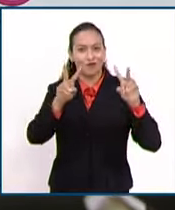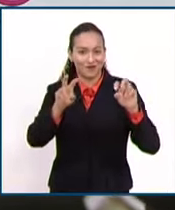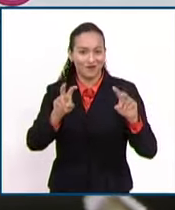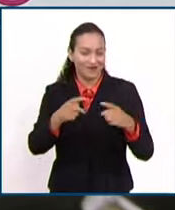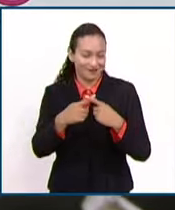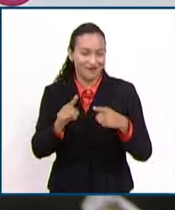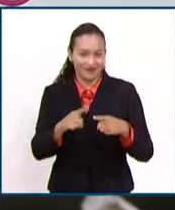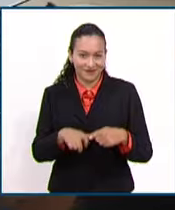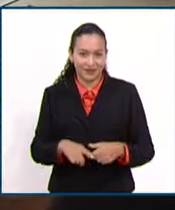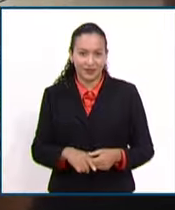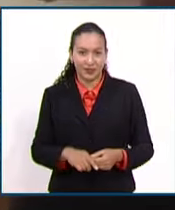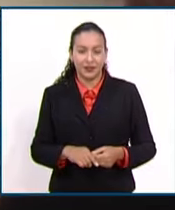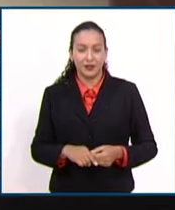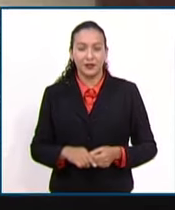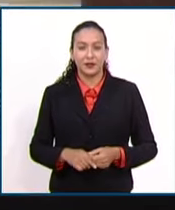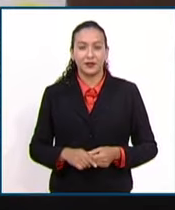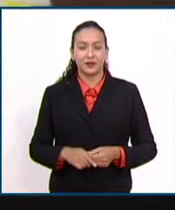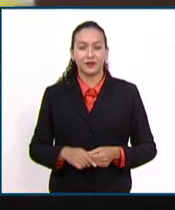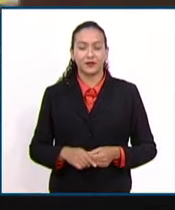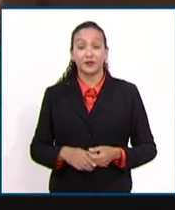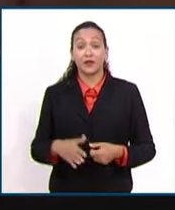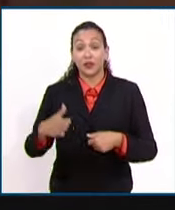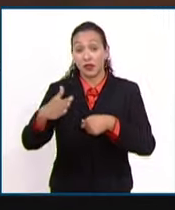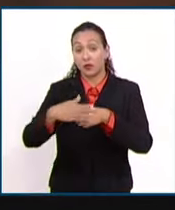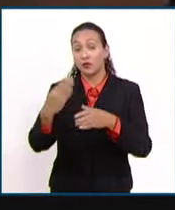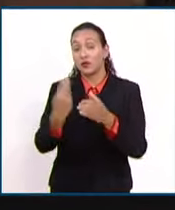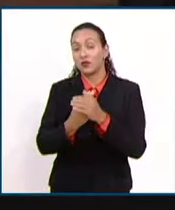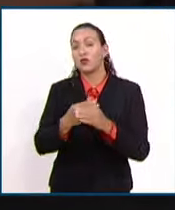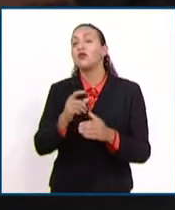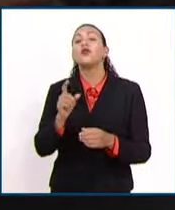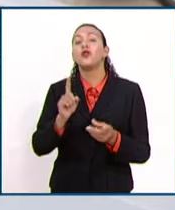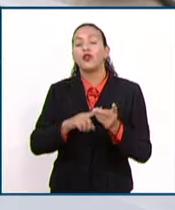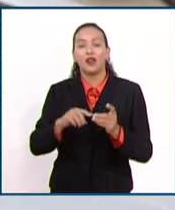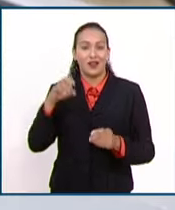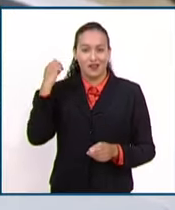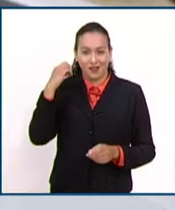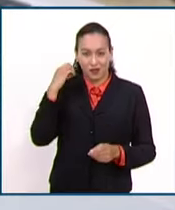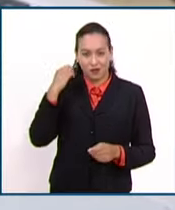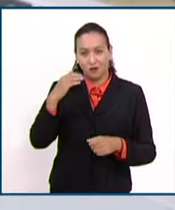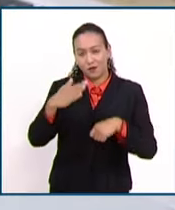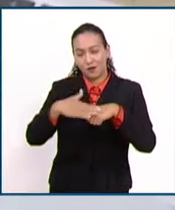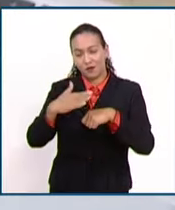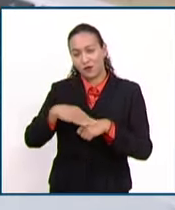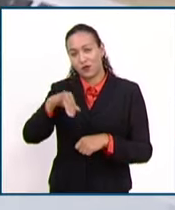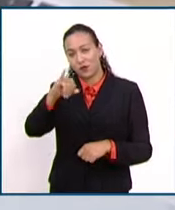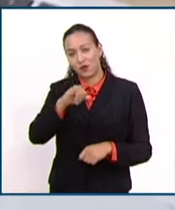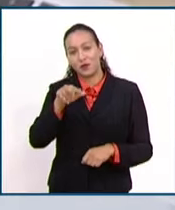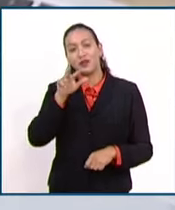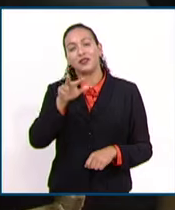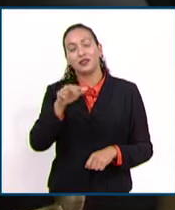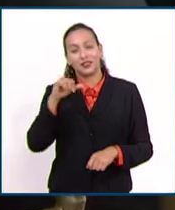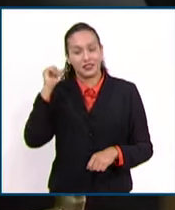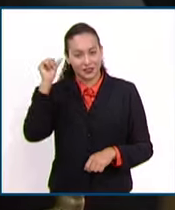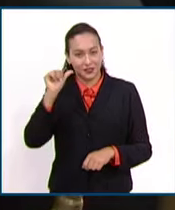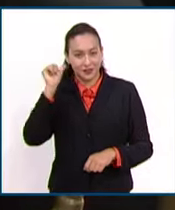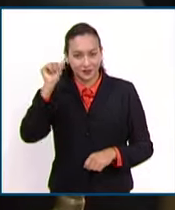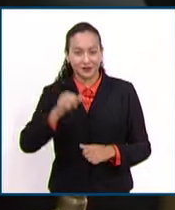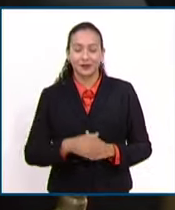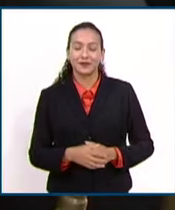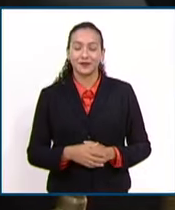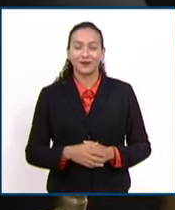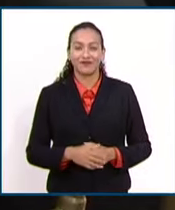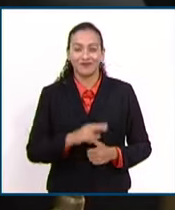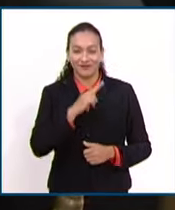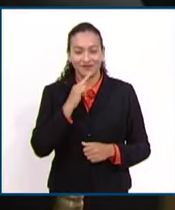que están atendiendo. La siguiente sesión se realizará en Oaxaca el próximo jueves 18 de abril. Para el canal